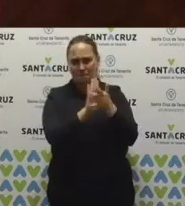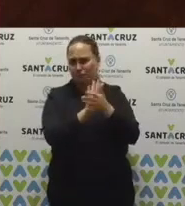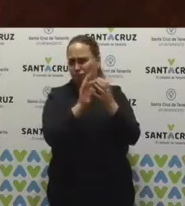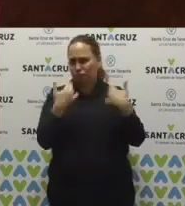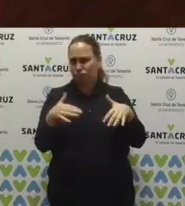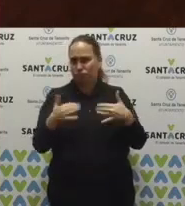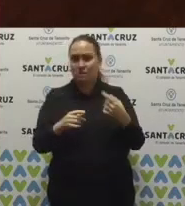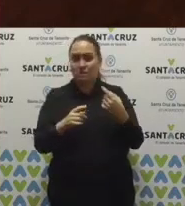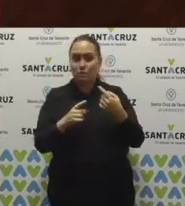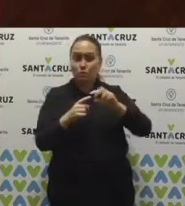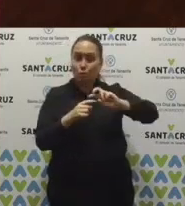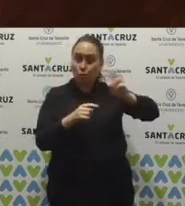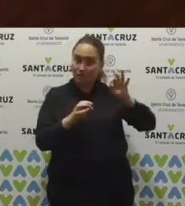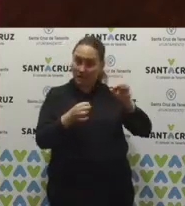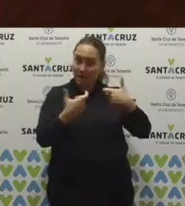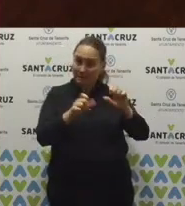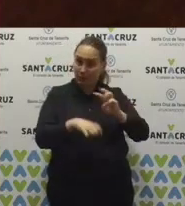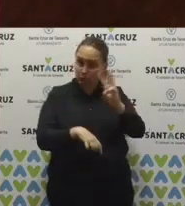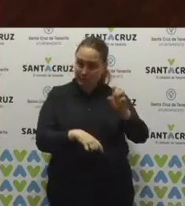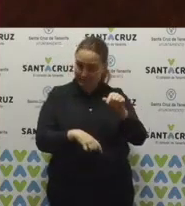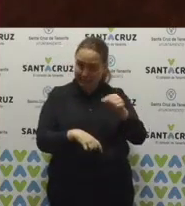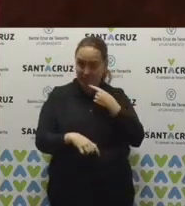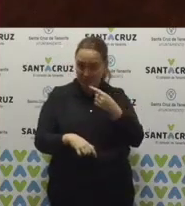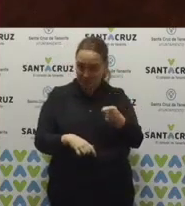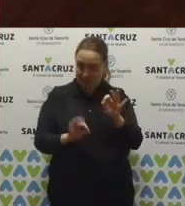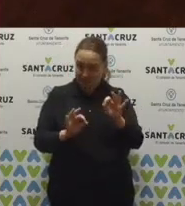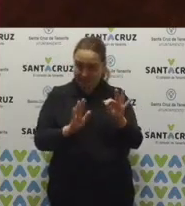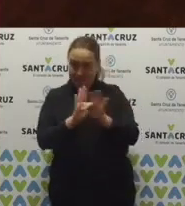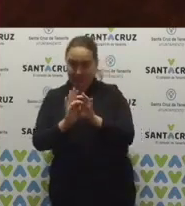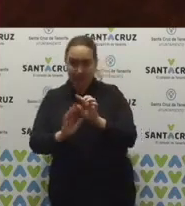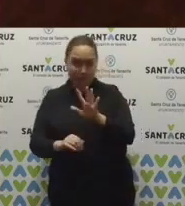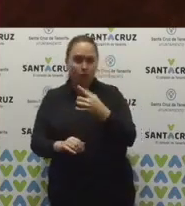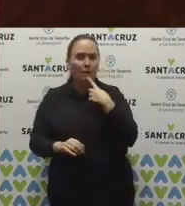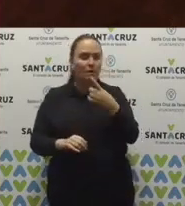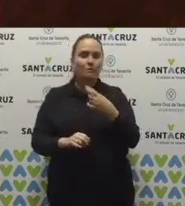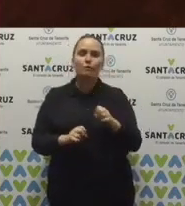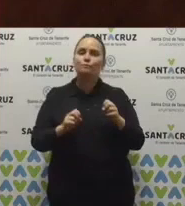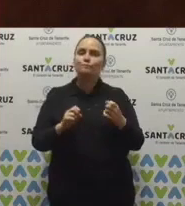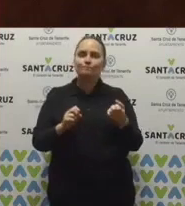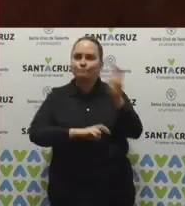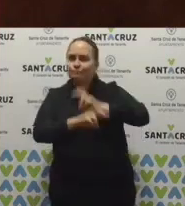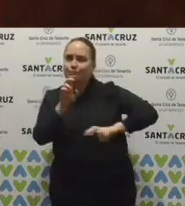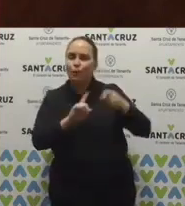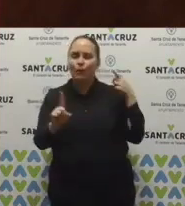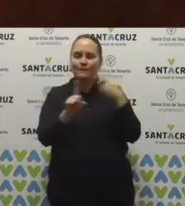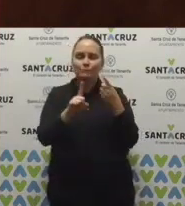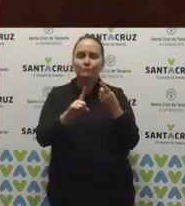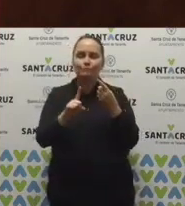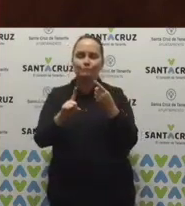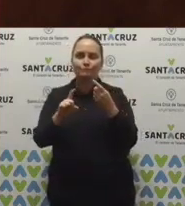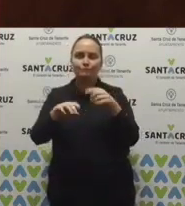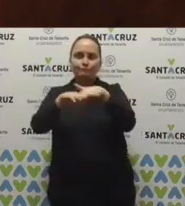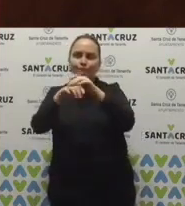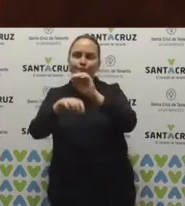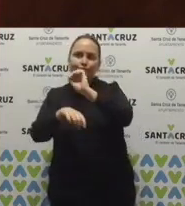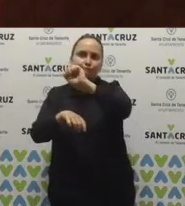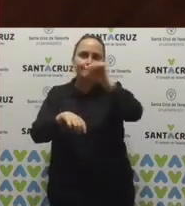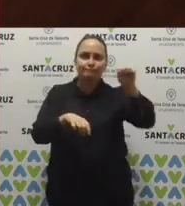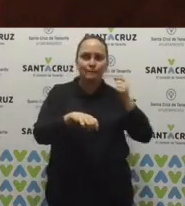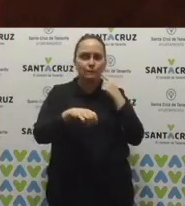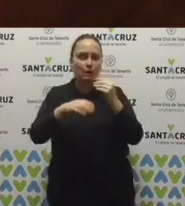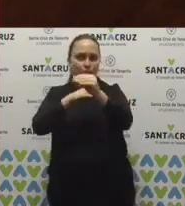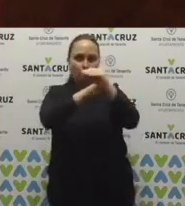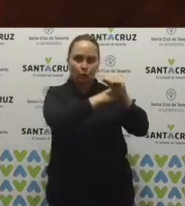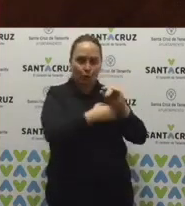partes en el apartado tercero este punto 5 habla de la buscar nuevas fuentes de financiación para nuestros proyectos a través de subvenciones que pueden